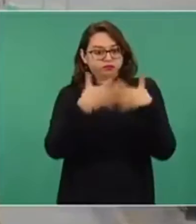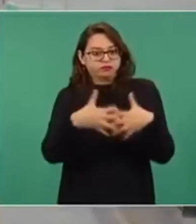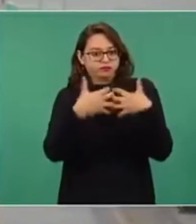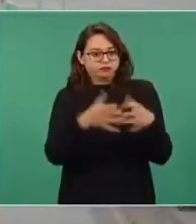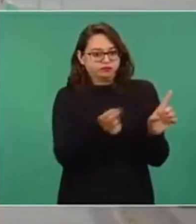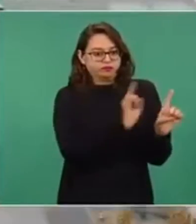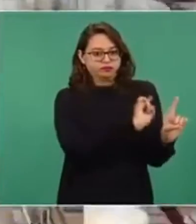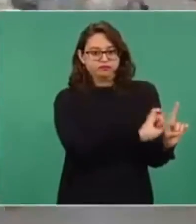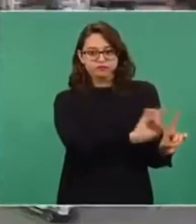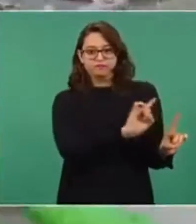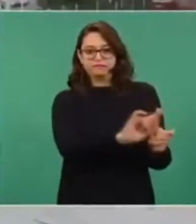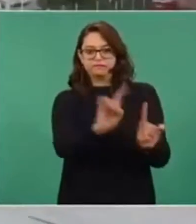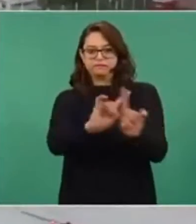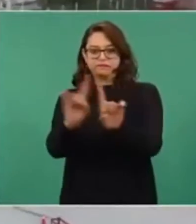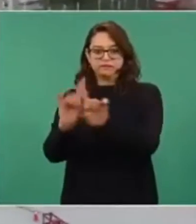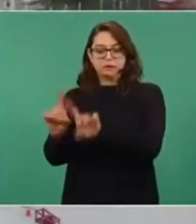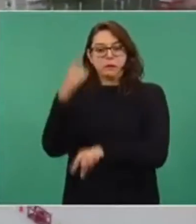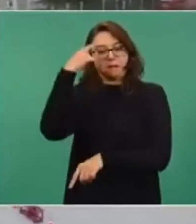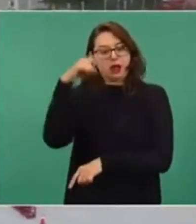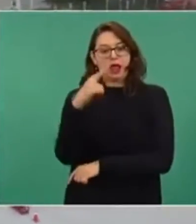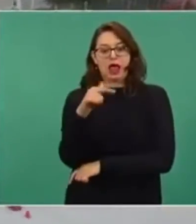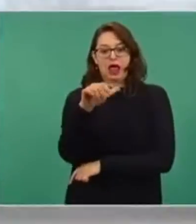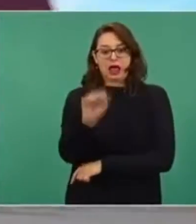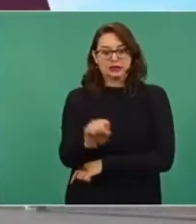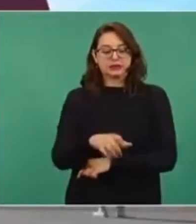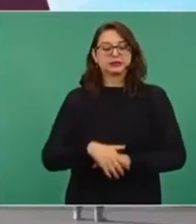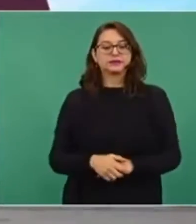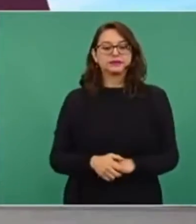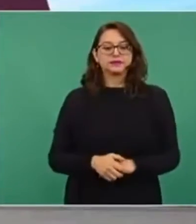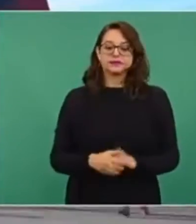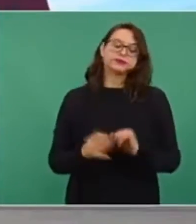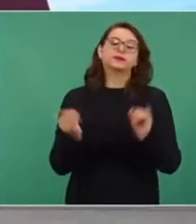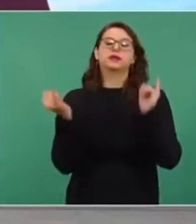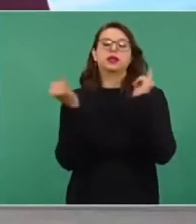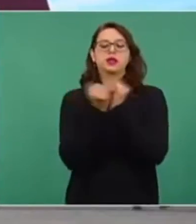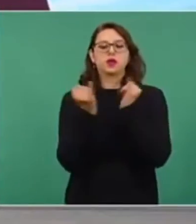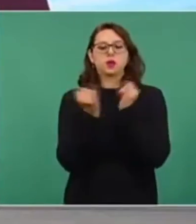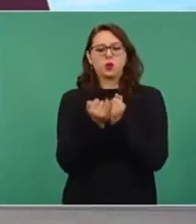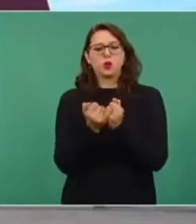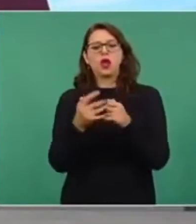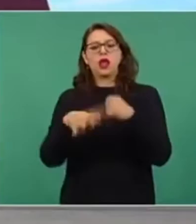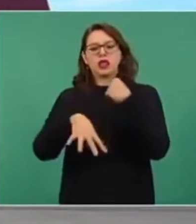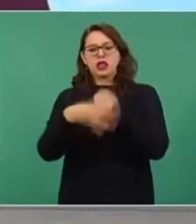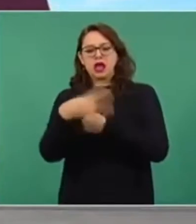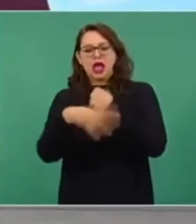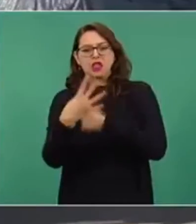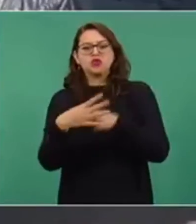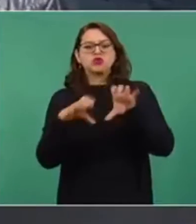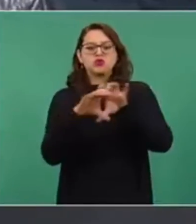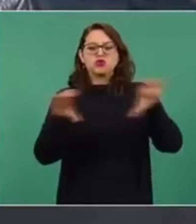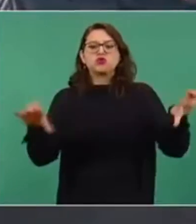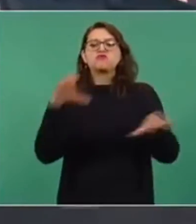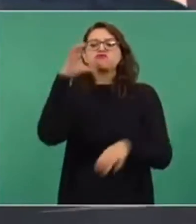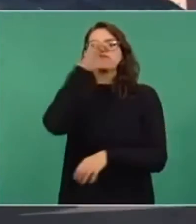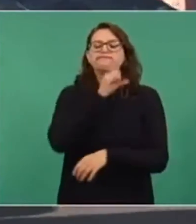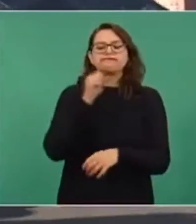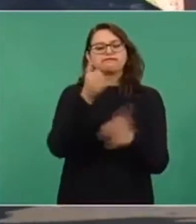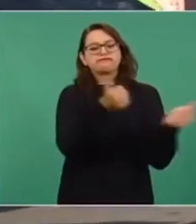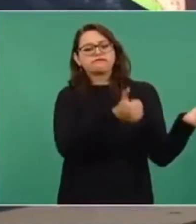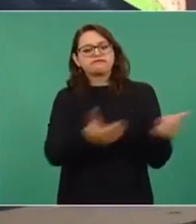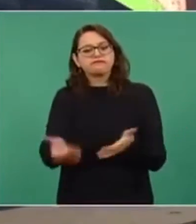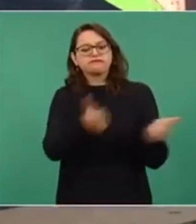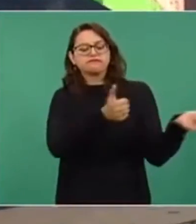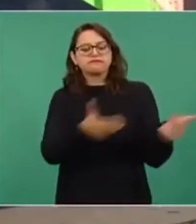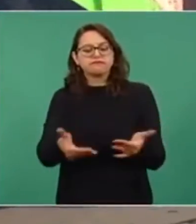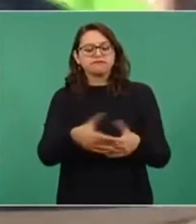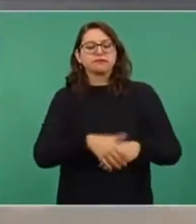equipos correspondientes a la planta catalítica y del paquete 3. De igual manera, se descargaron 14 equipos calentadores que se instalarán en las plantas químicas